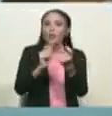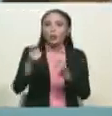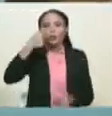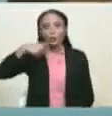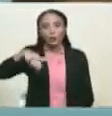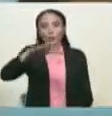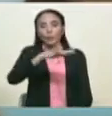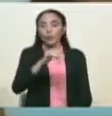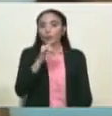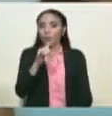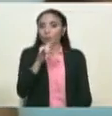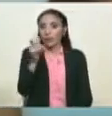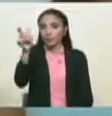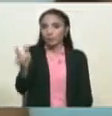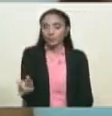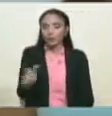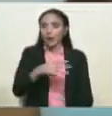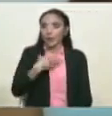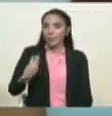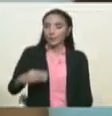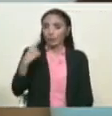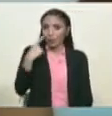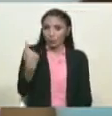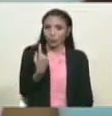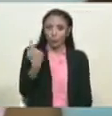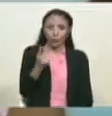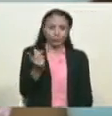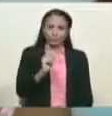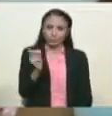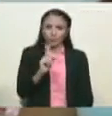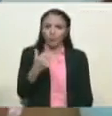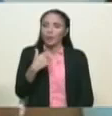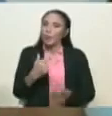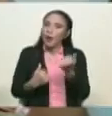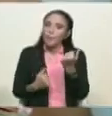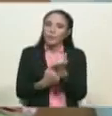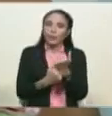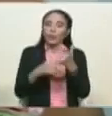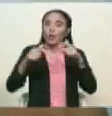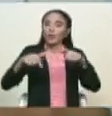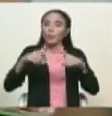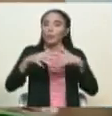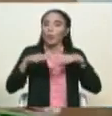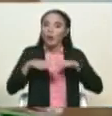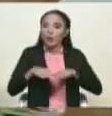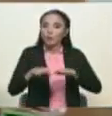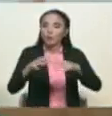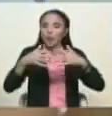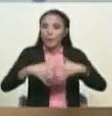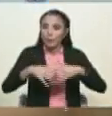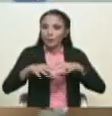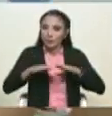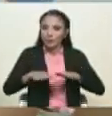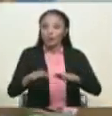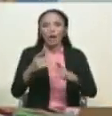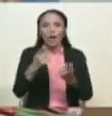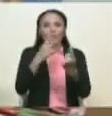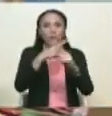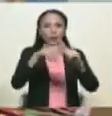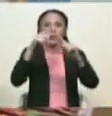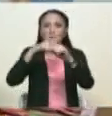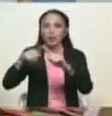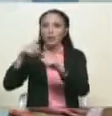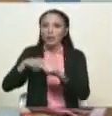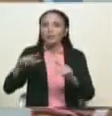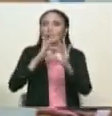comandante presidente, que usted no está solo y que también desde esta unidad de producción nosotros tenemos planteado la diversificación de la producción.